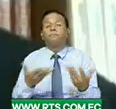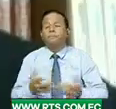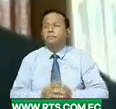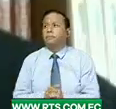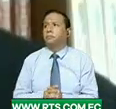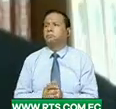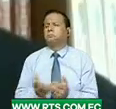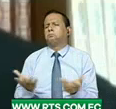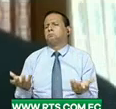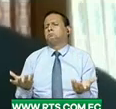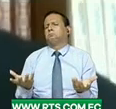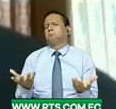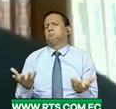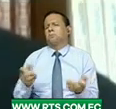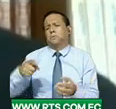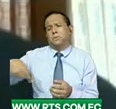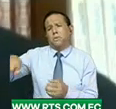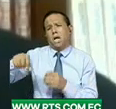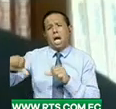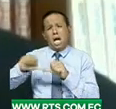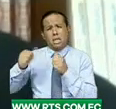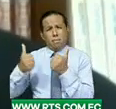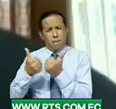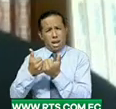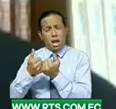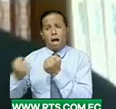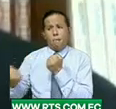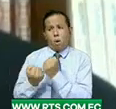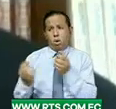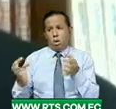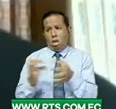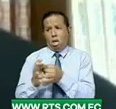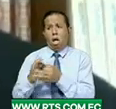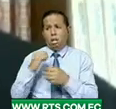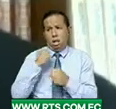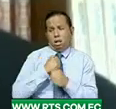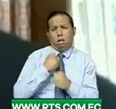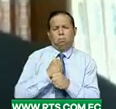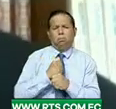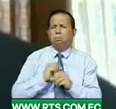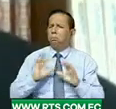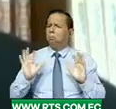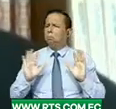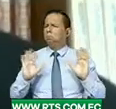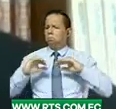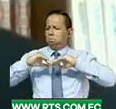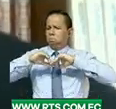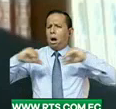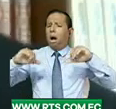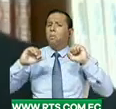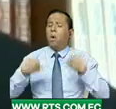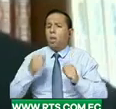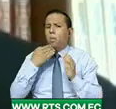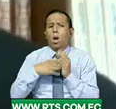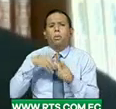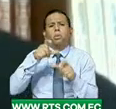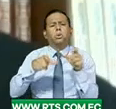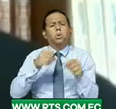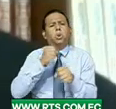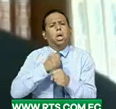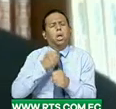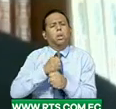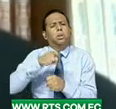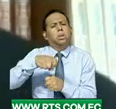No necesita de la asamblea para hacer obra, la obra que necesita la gente, fundamentalmente empleo